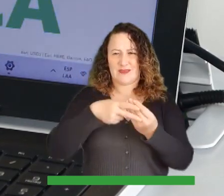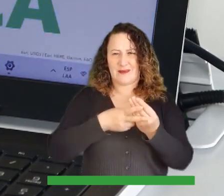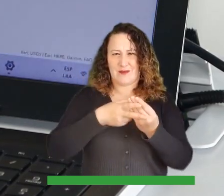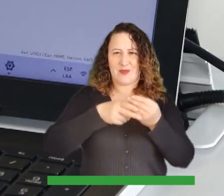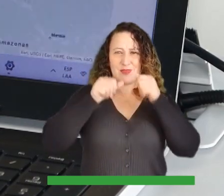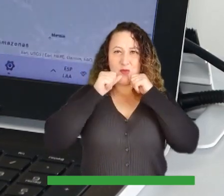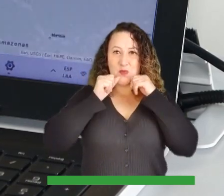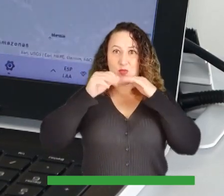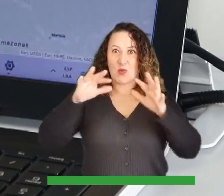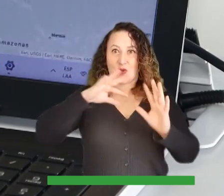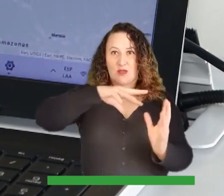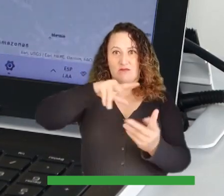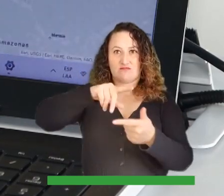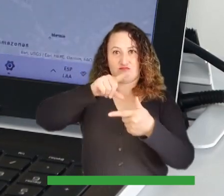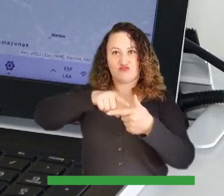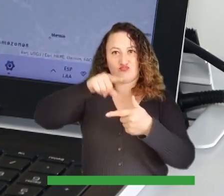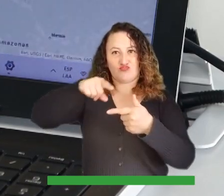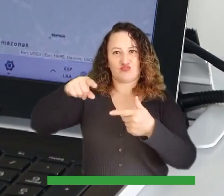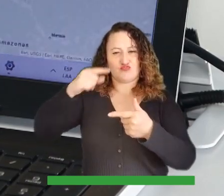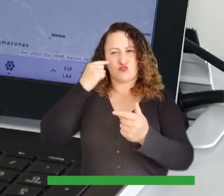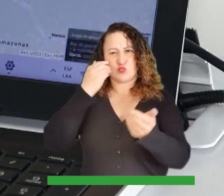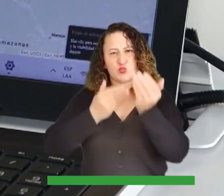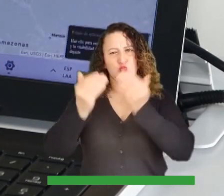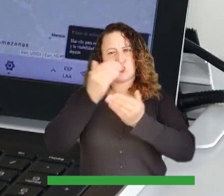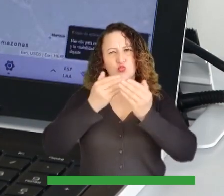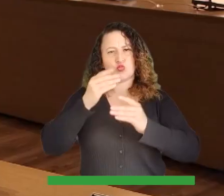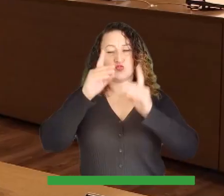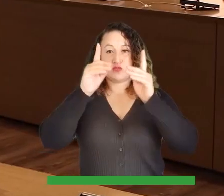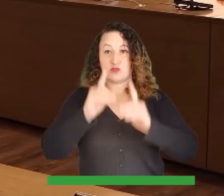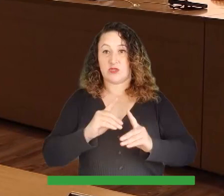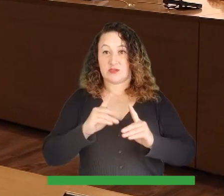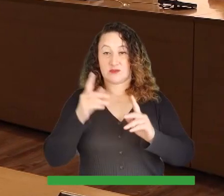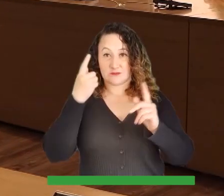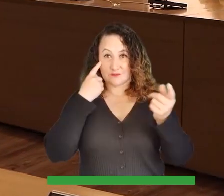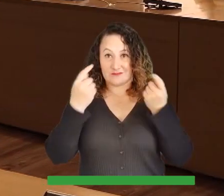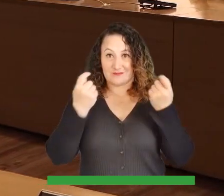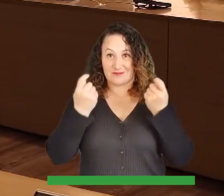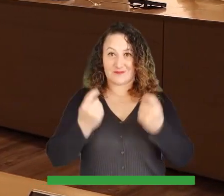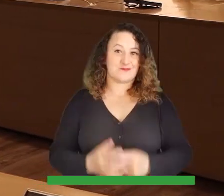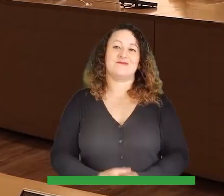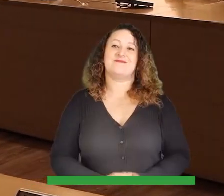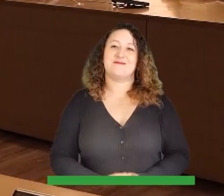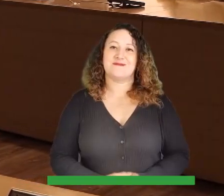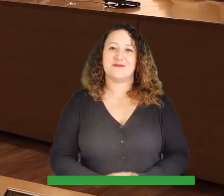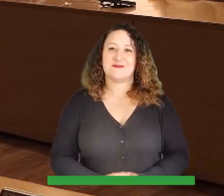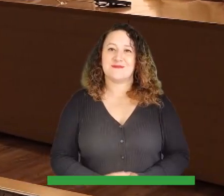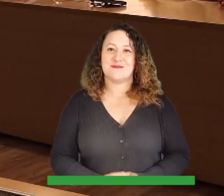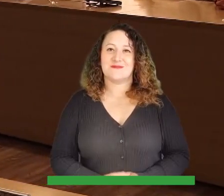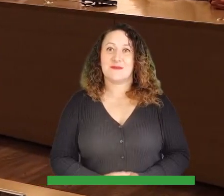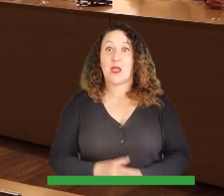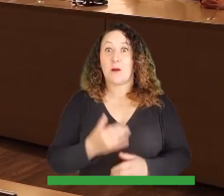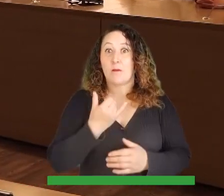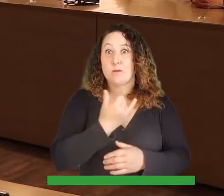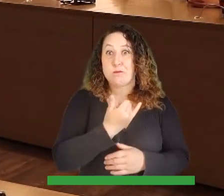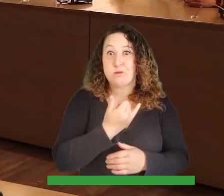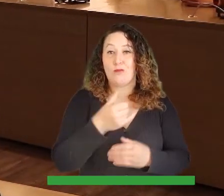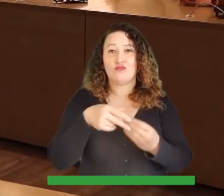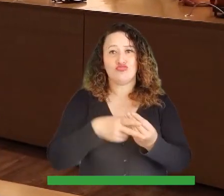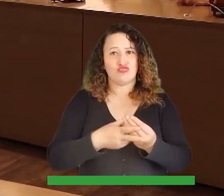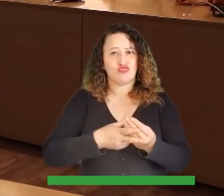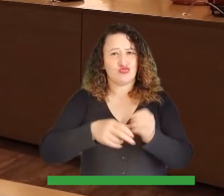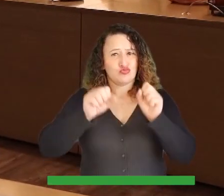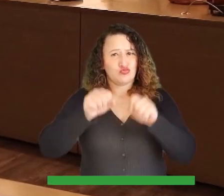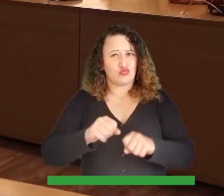de información geoestadística para el análisis y toma de decisiones estratégicas, disponible